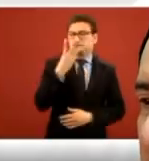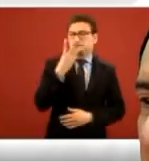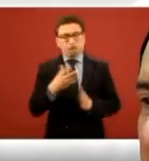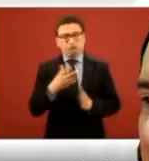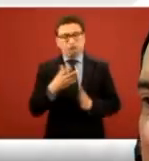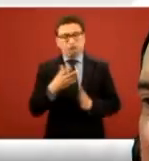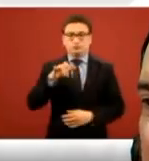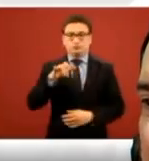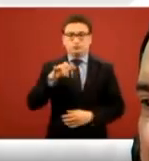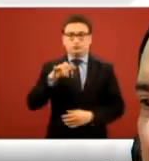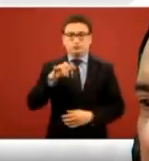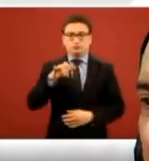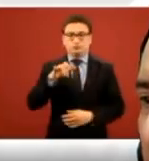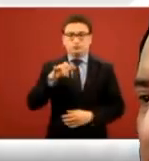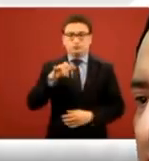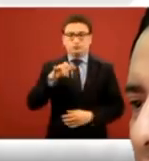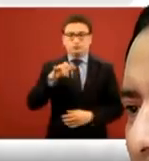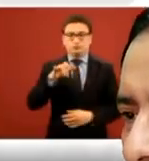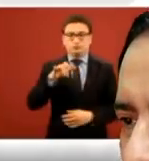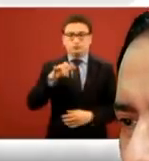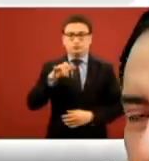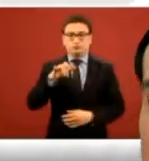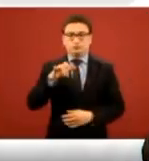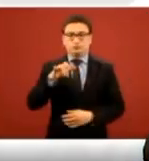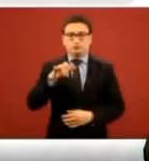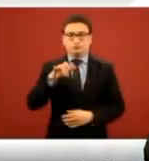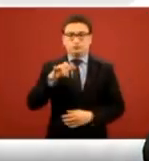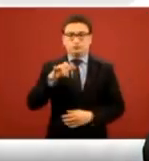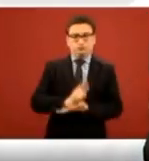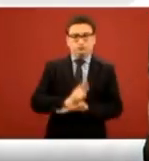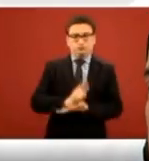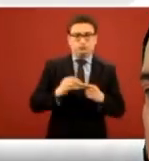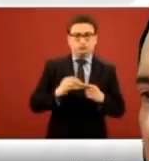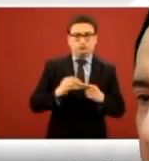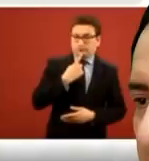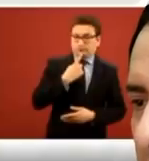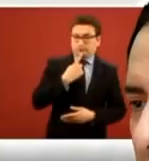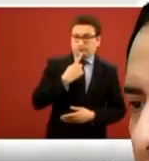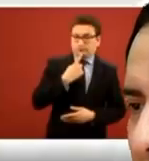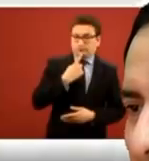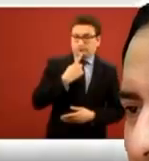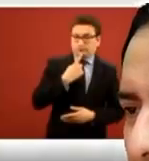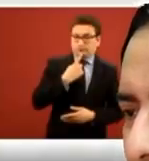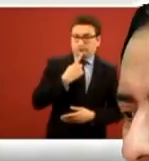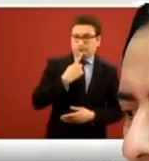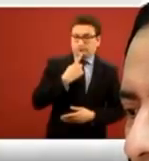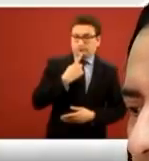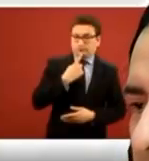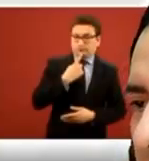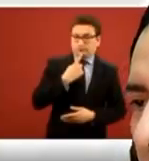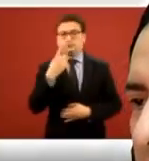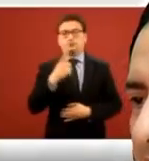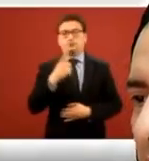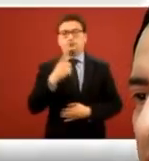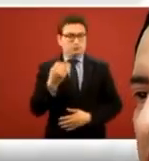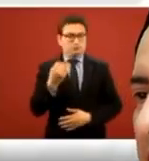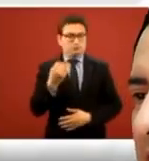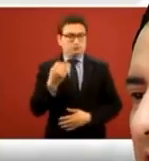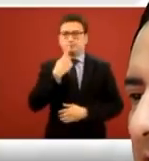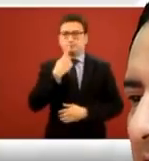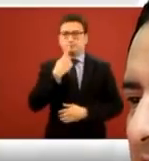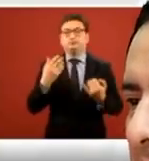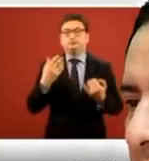gasolina magna y el precio menor 18 pesos con 24 en la manga en la premium la más alta 22 con 94